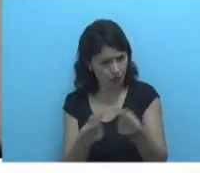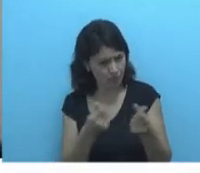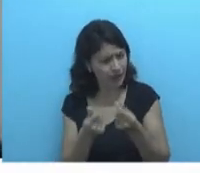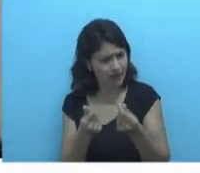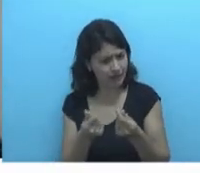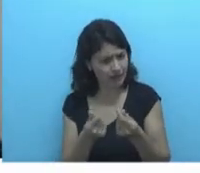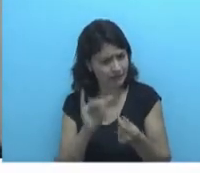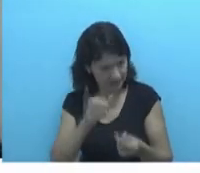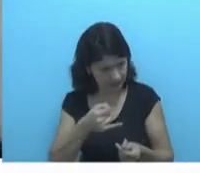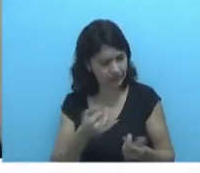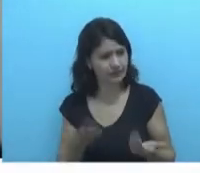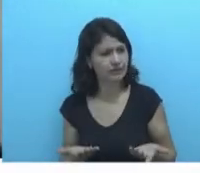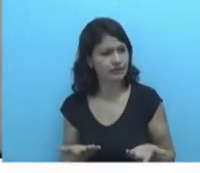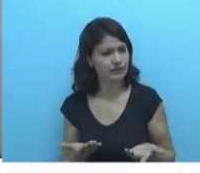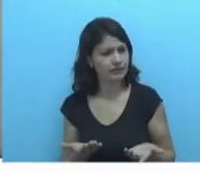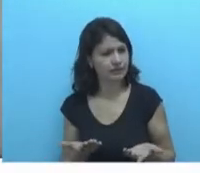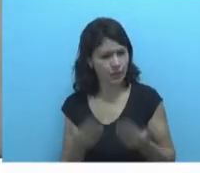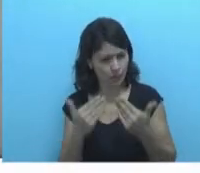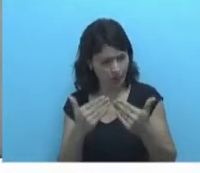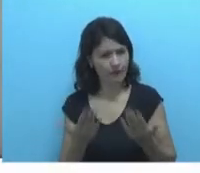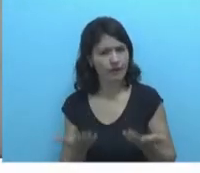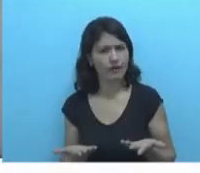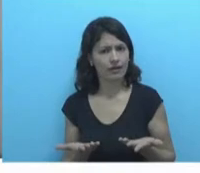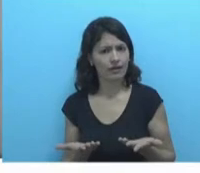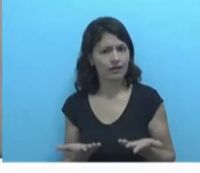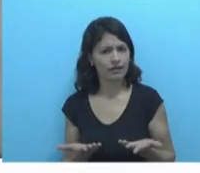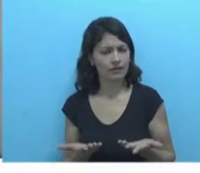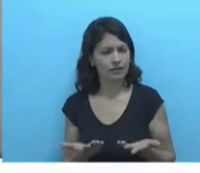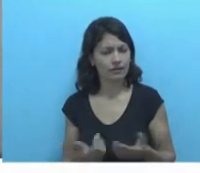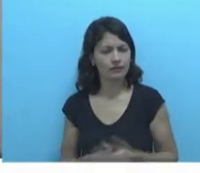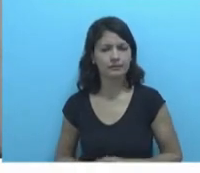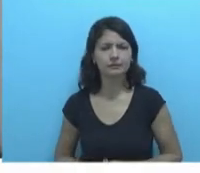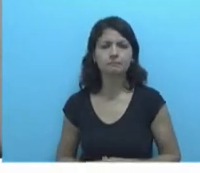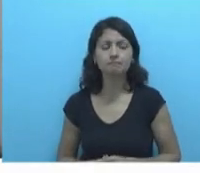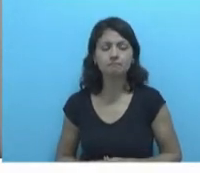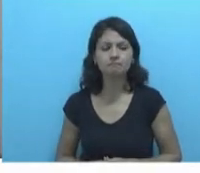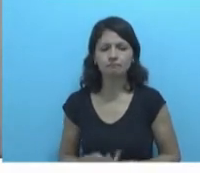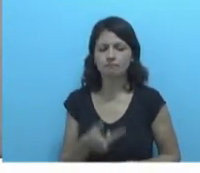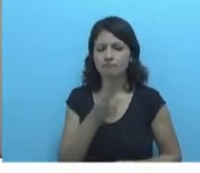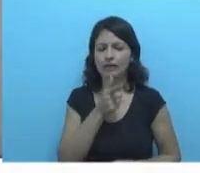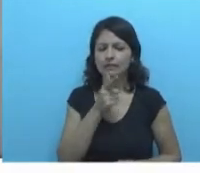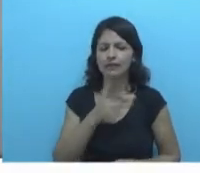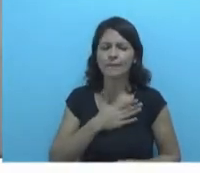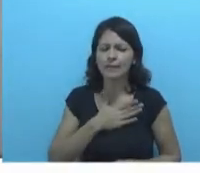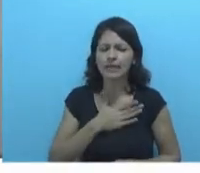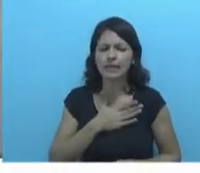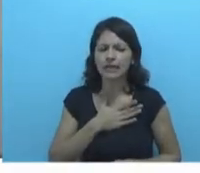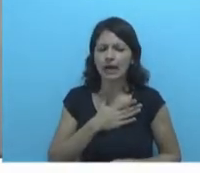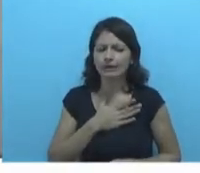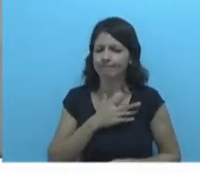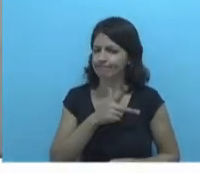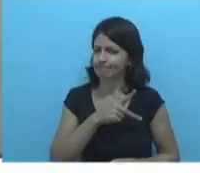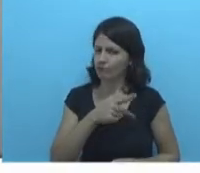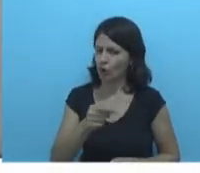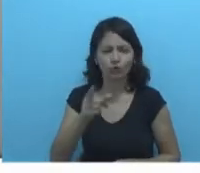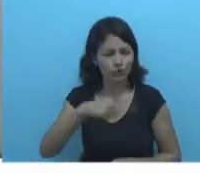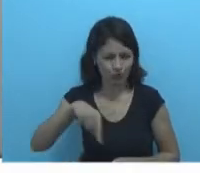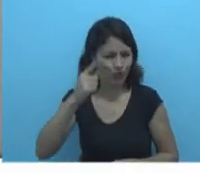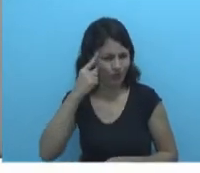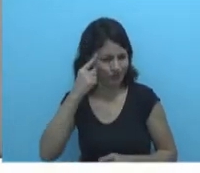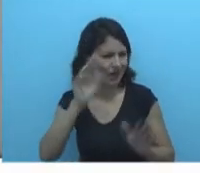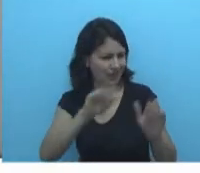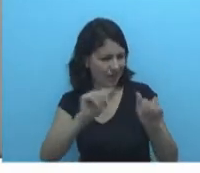supermercados o en las carnicerías? Yo estimo que vamos a coincidir, todos vamos